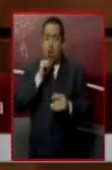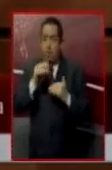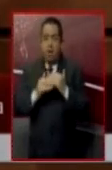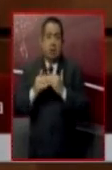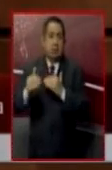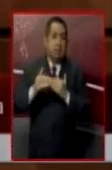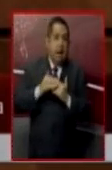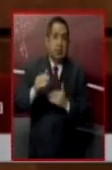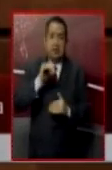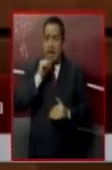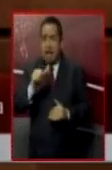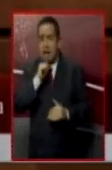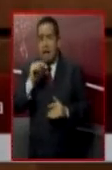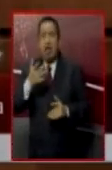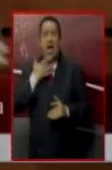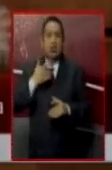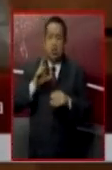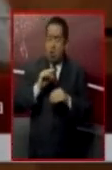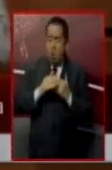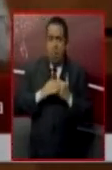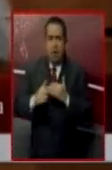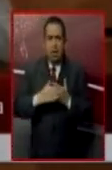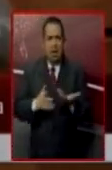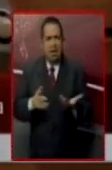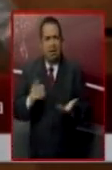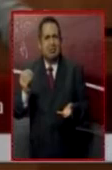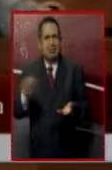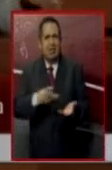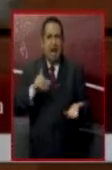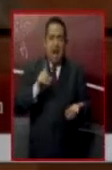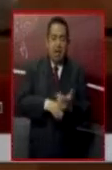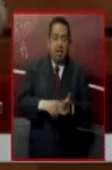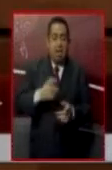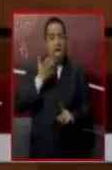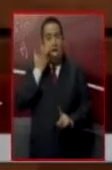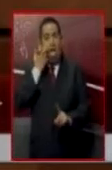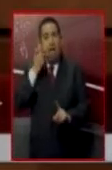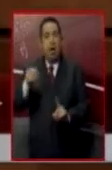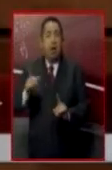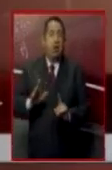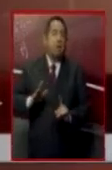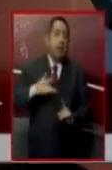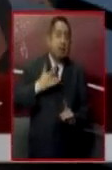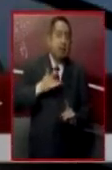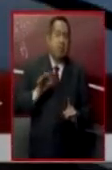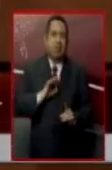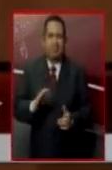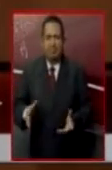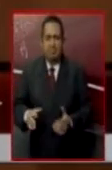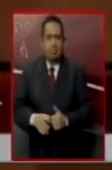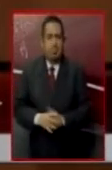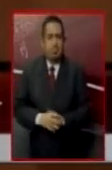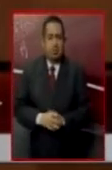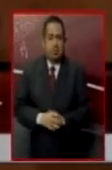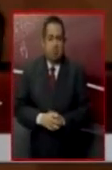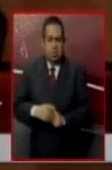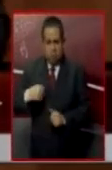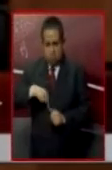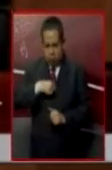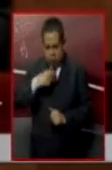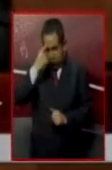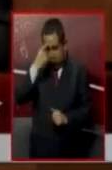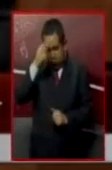las tarifas, que la gasolina no va a aumentar, pero están dejando todo a la discrecionalidad. Nosotros